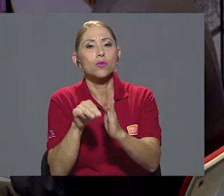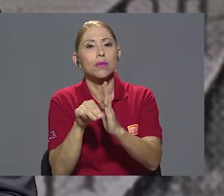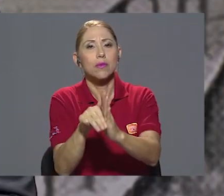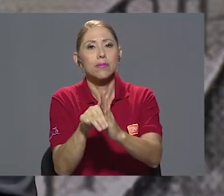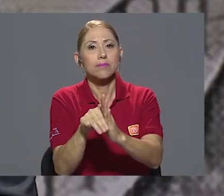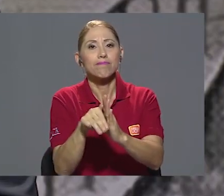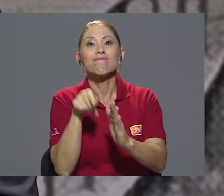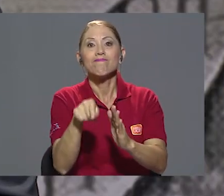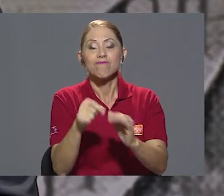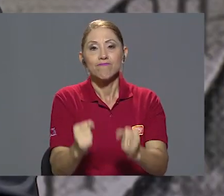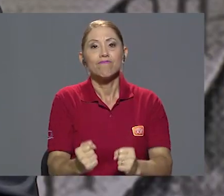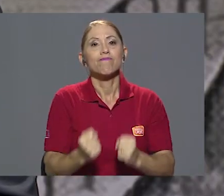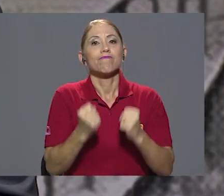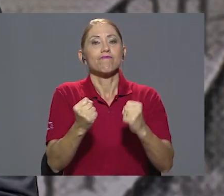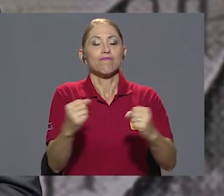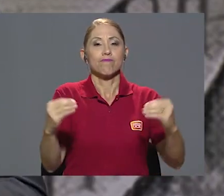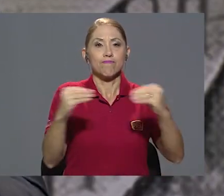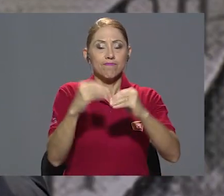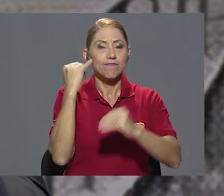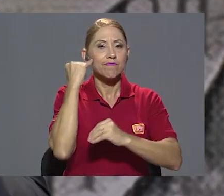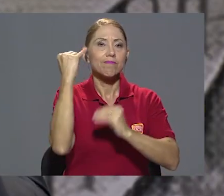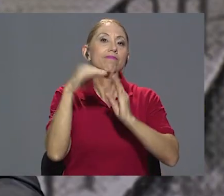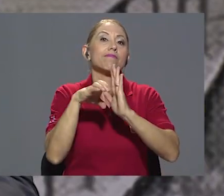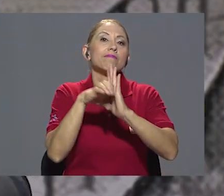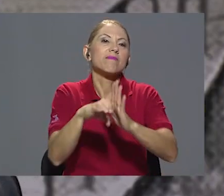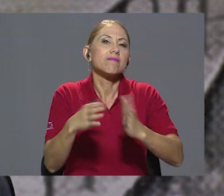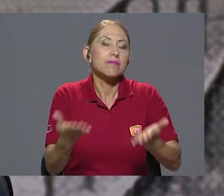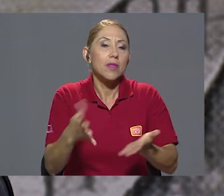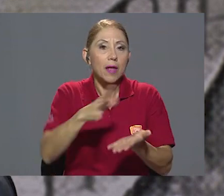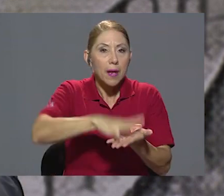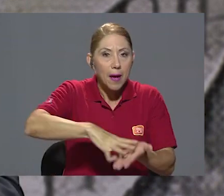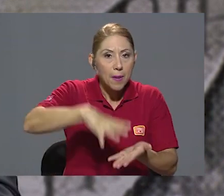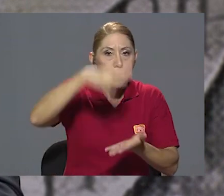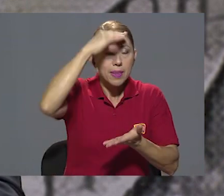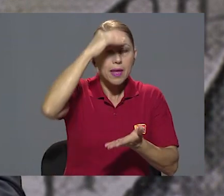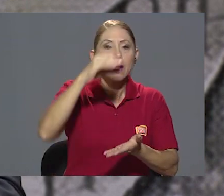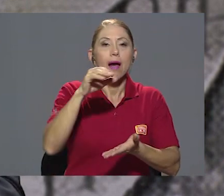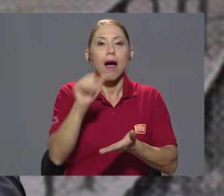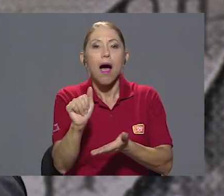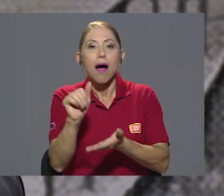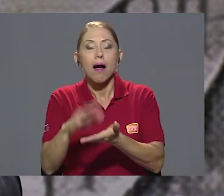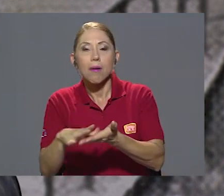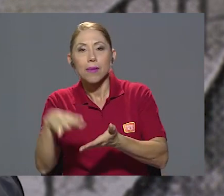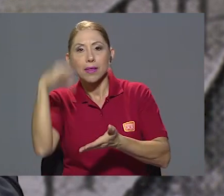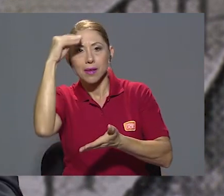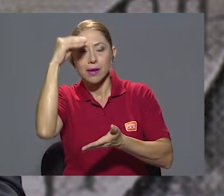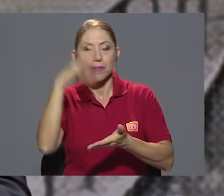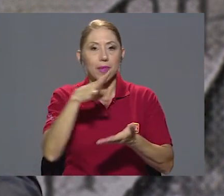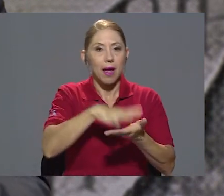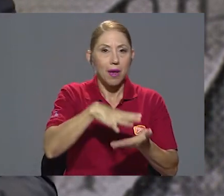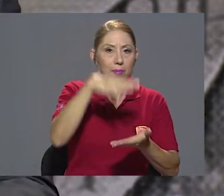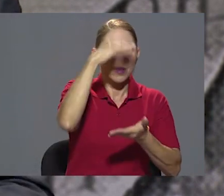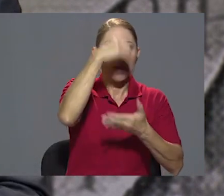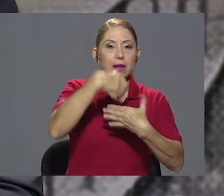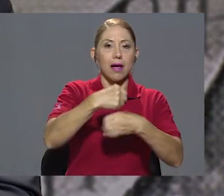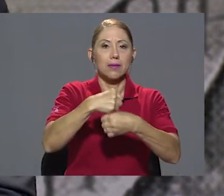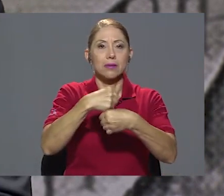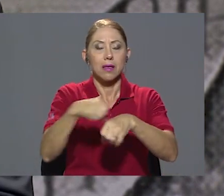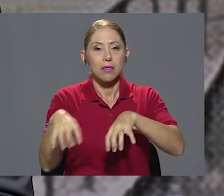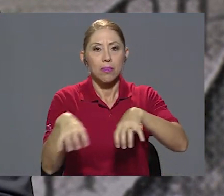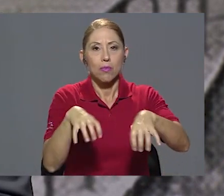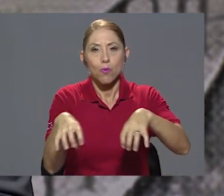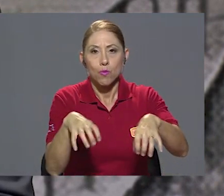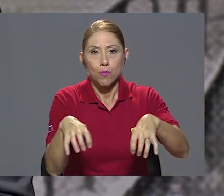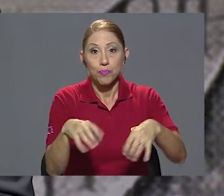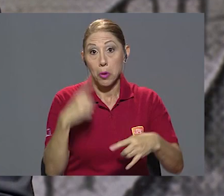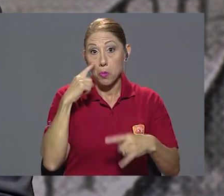se fortalecen más ideas como el aprender a aprender, aprender haciendo, porque hoy por hoy